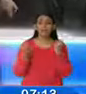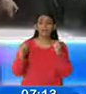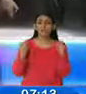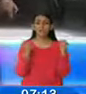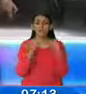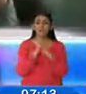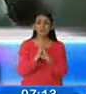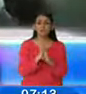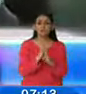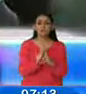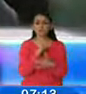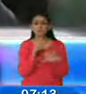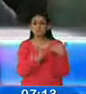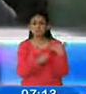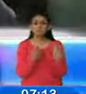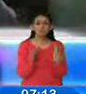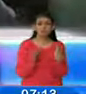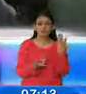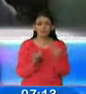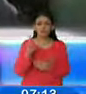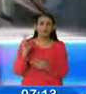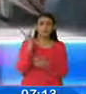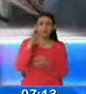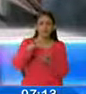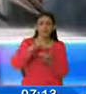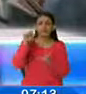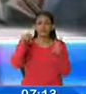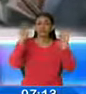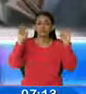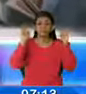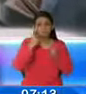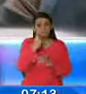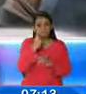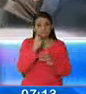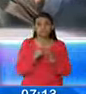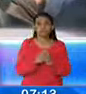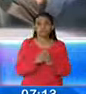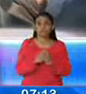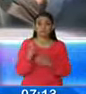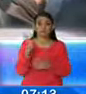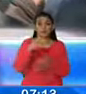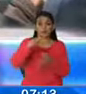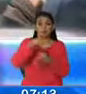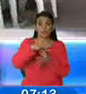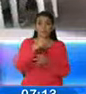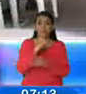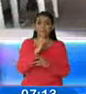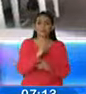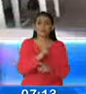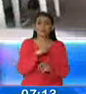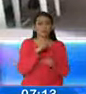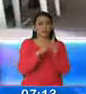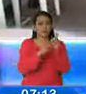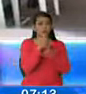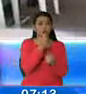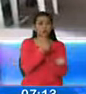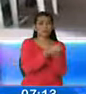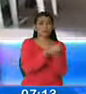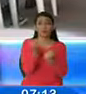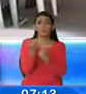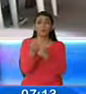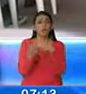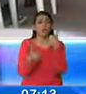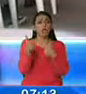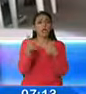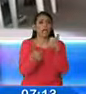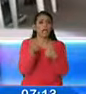conocer los resultados que determinen si existiría o no segunda vuelta. En caso de haberlo, así respondió cuando le consultamos si apoyaría